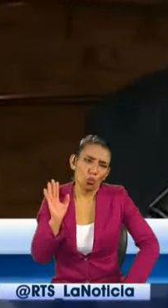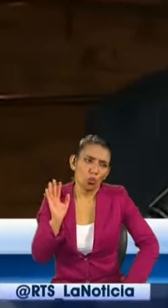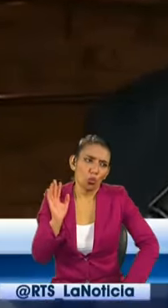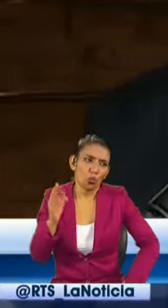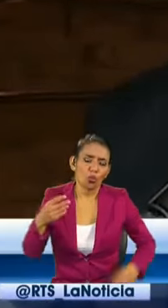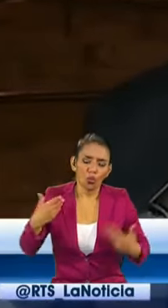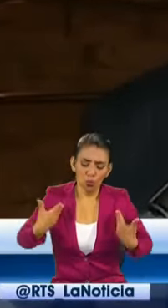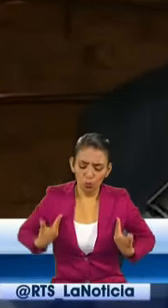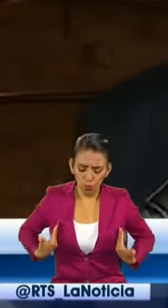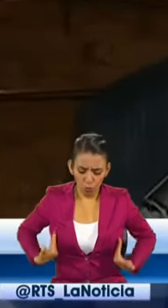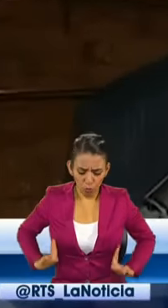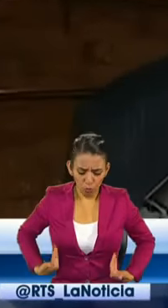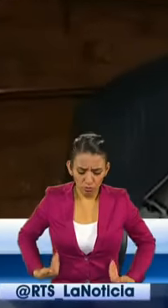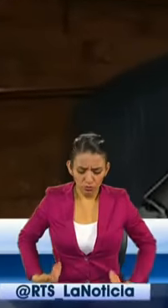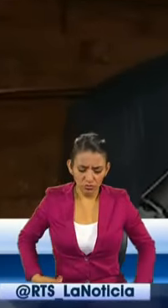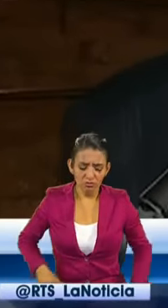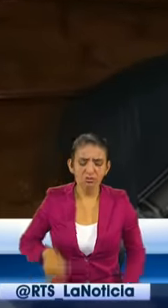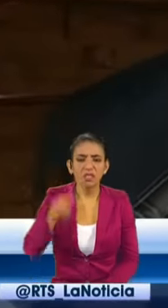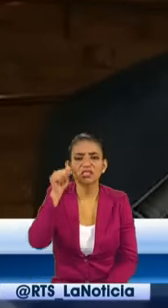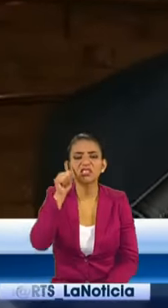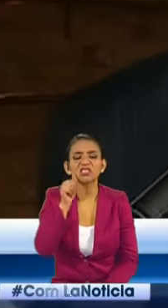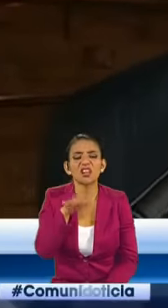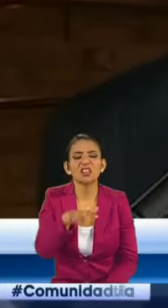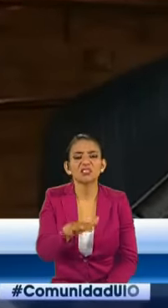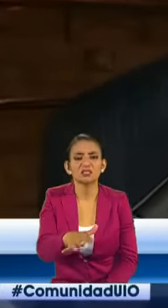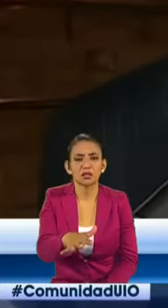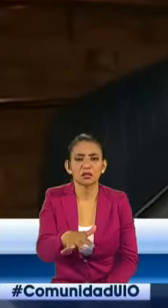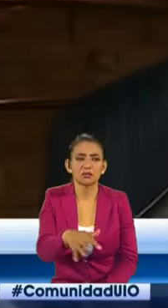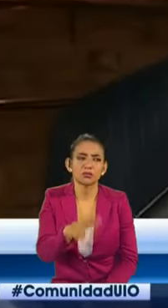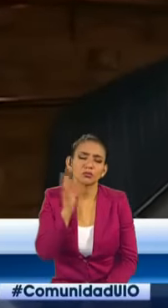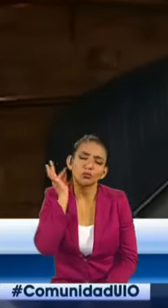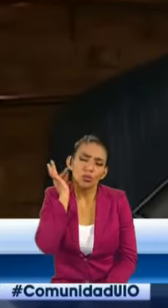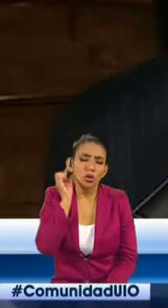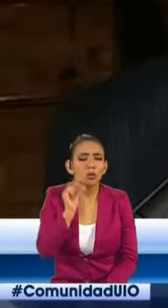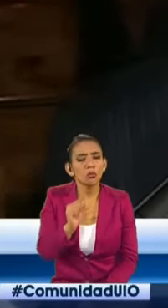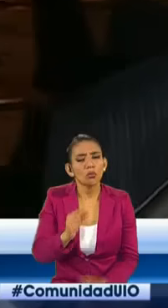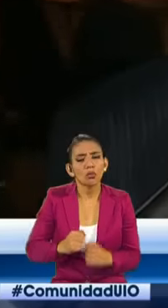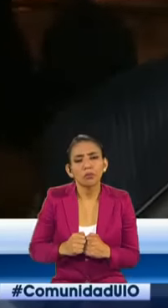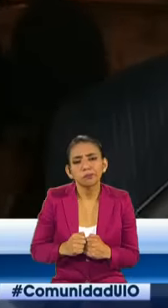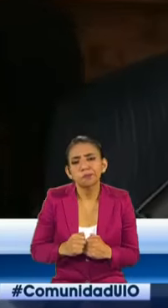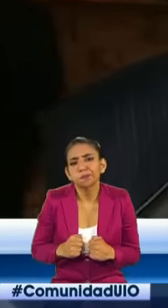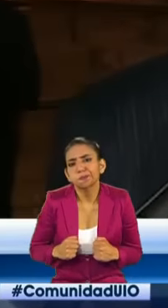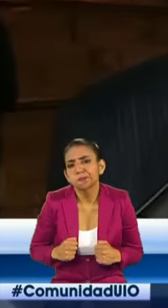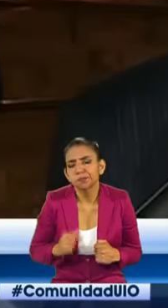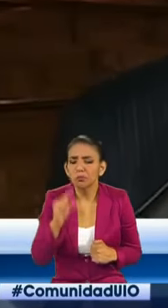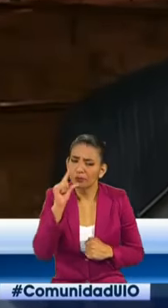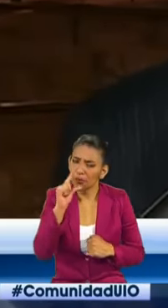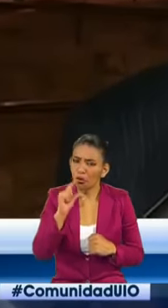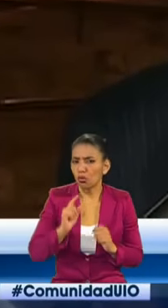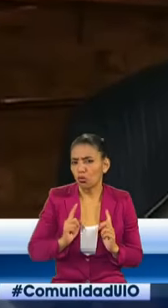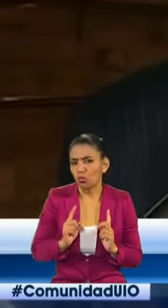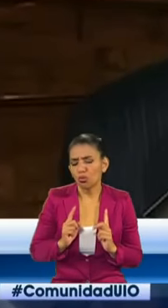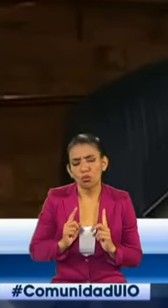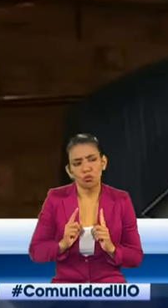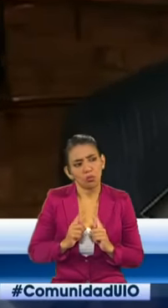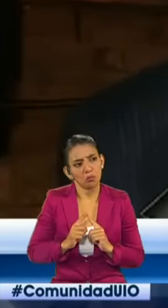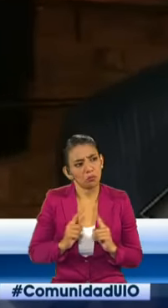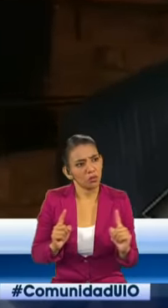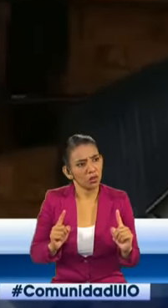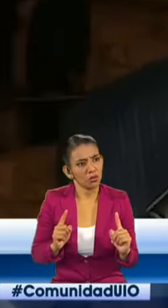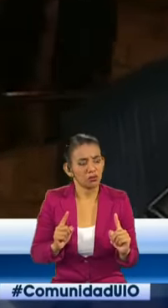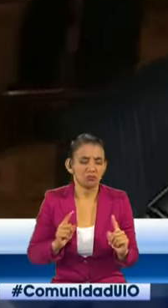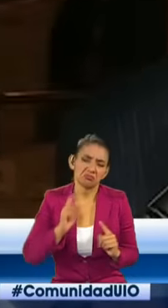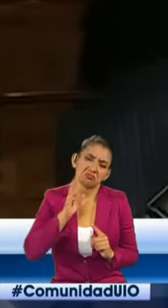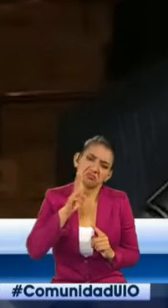la blusa en color celeste, de contextura poco gordita. Pero sí, realmente tendría